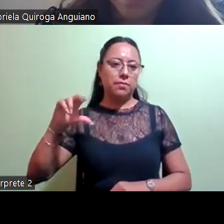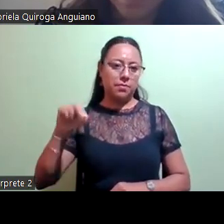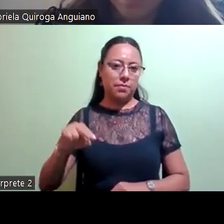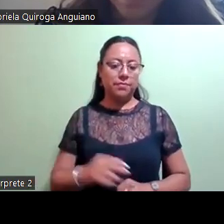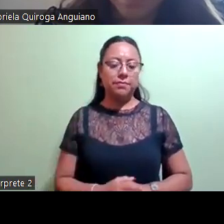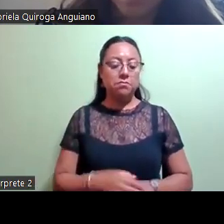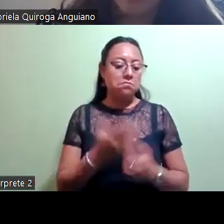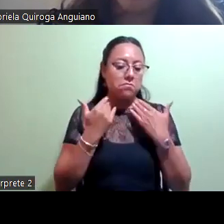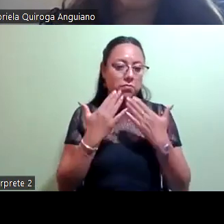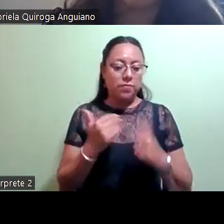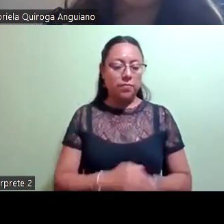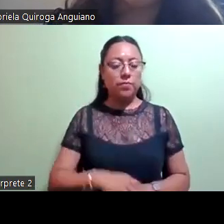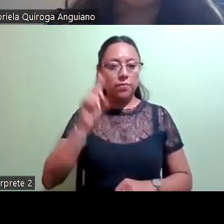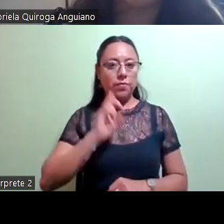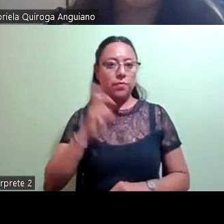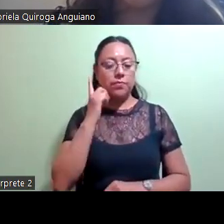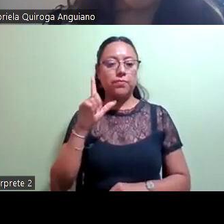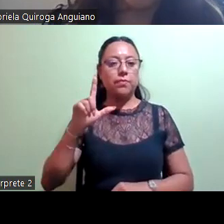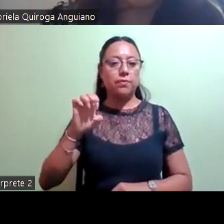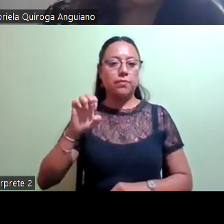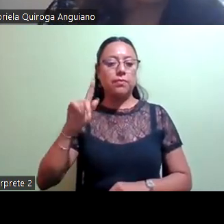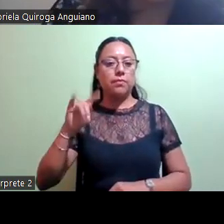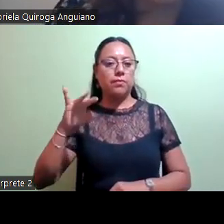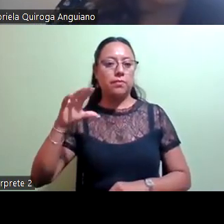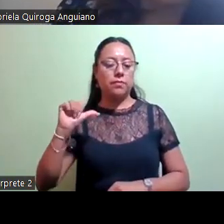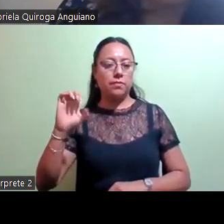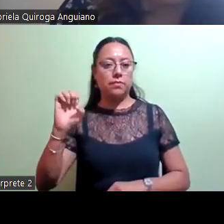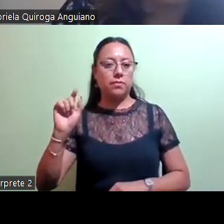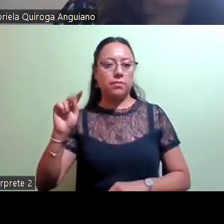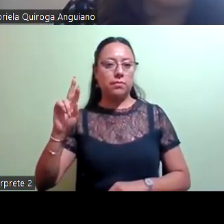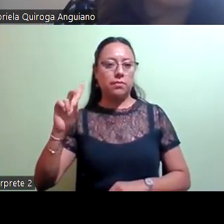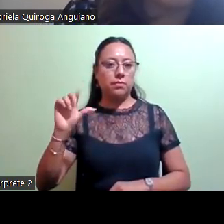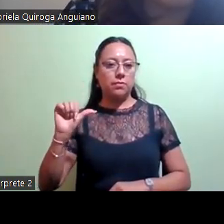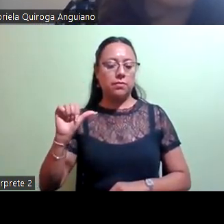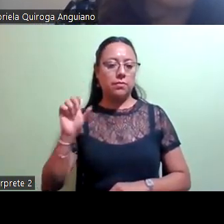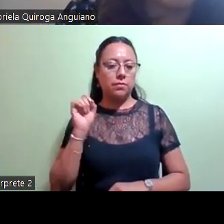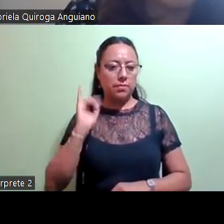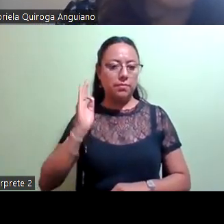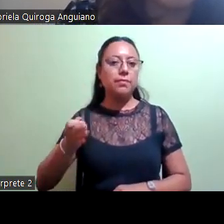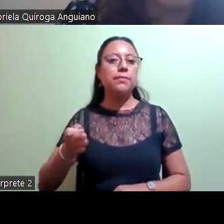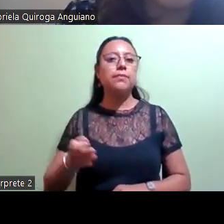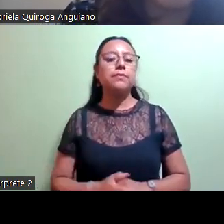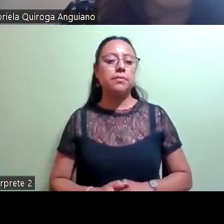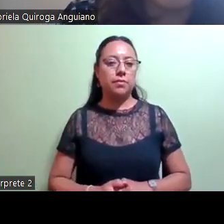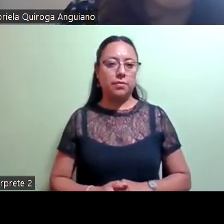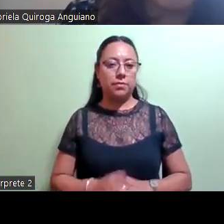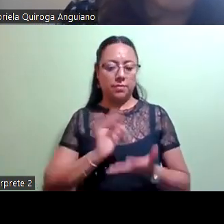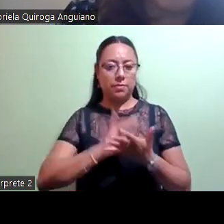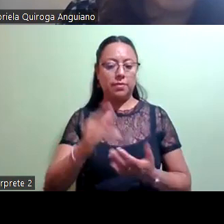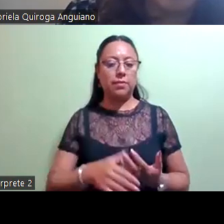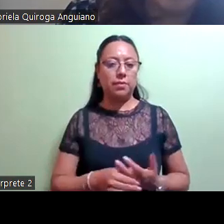No se encuentra. Diputada Leticia Estrada. Leticia Estrada Hernández, a favor.